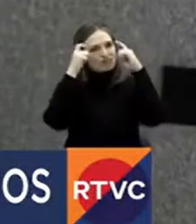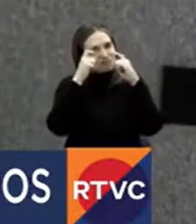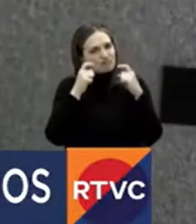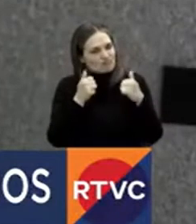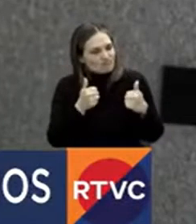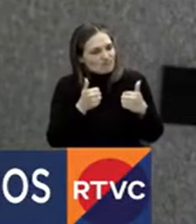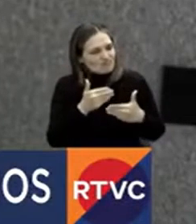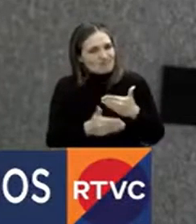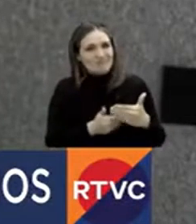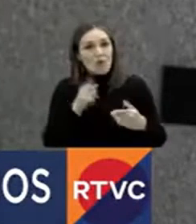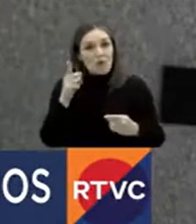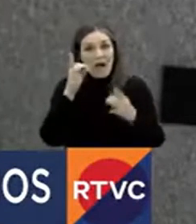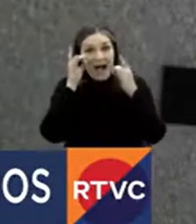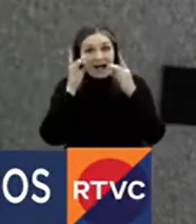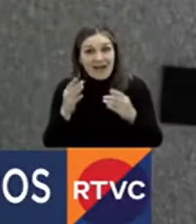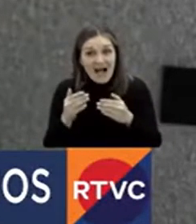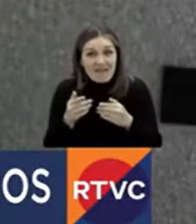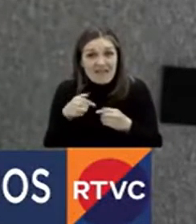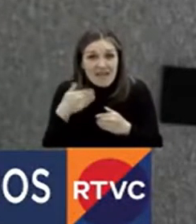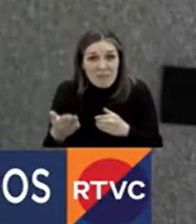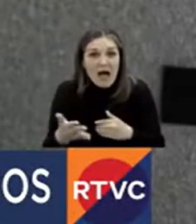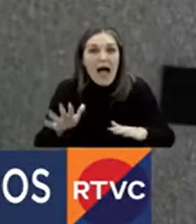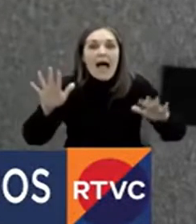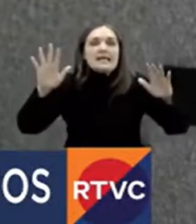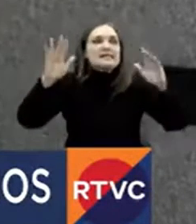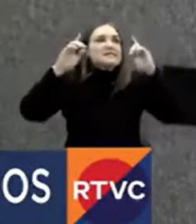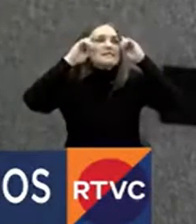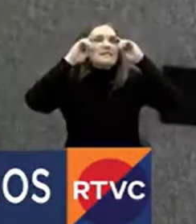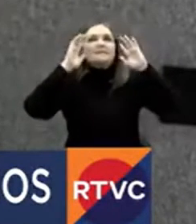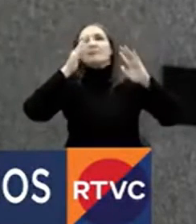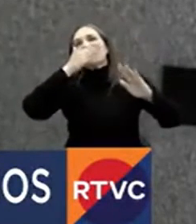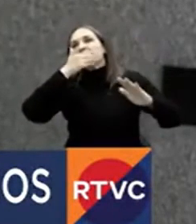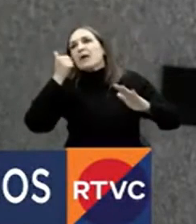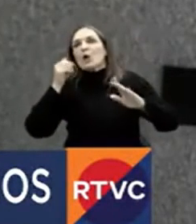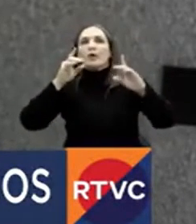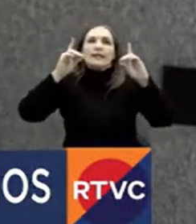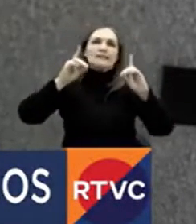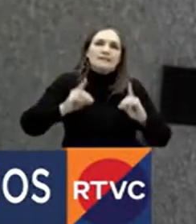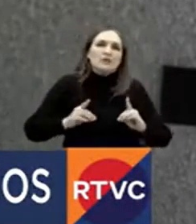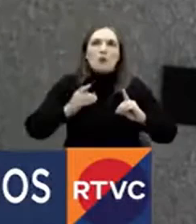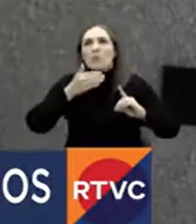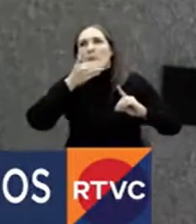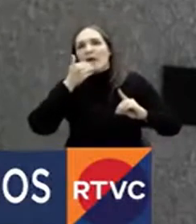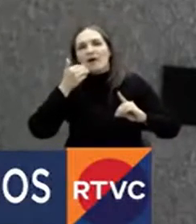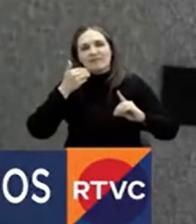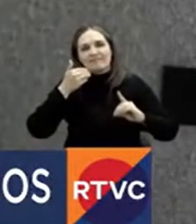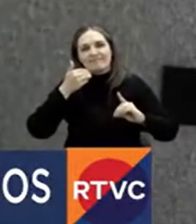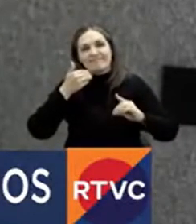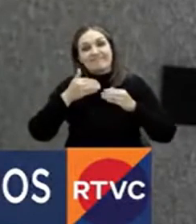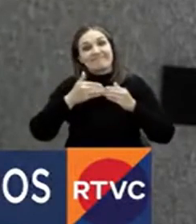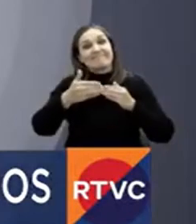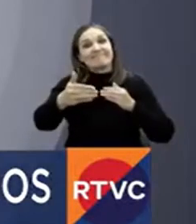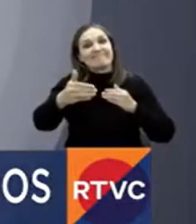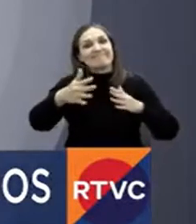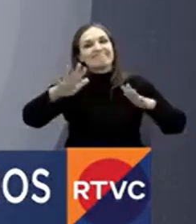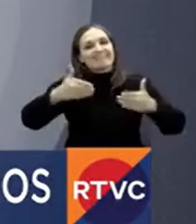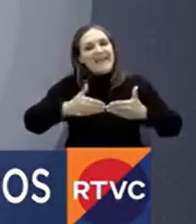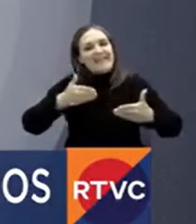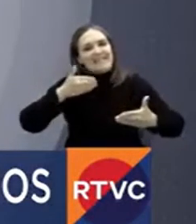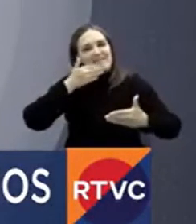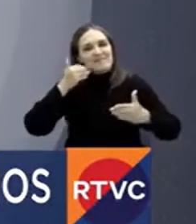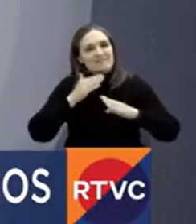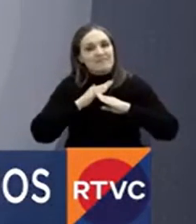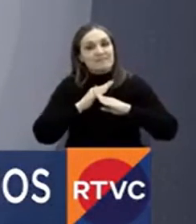grave y ahí sí digamos, tal vez es bueno tomar medidas mucho más serias. Para el